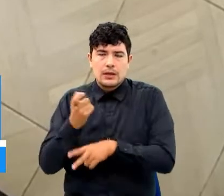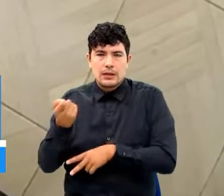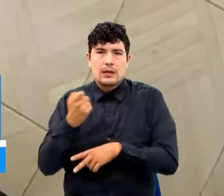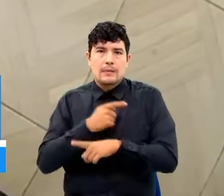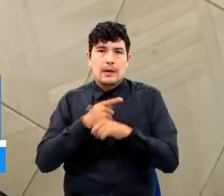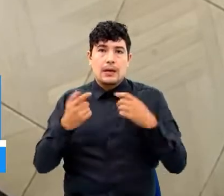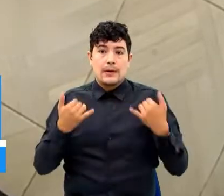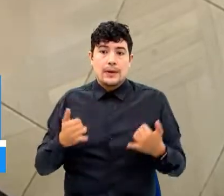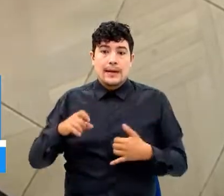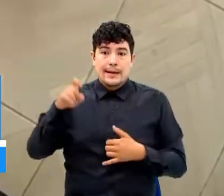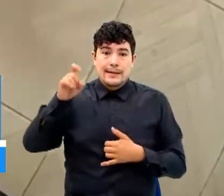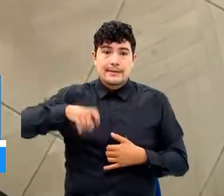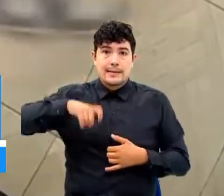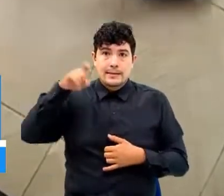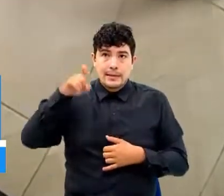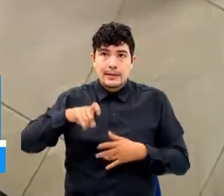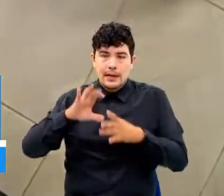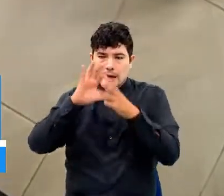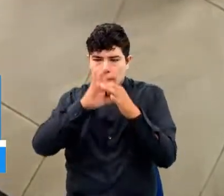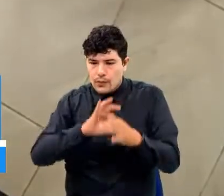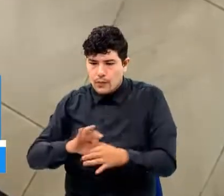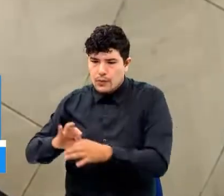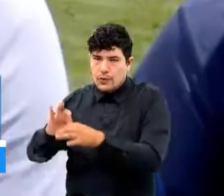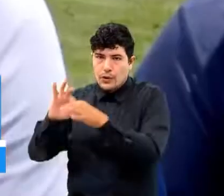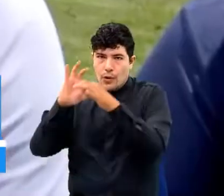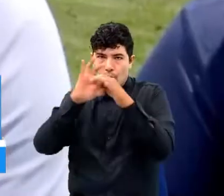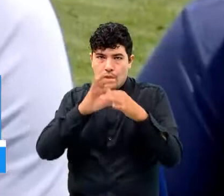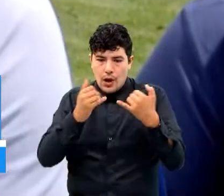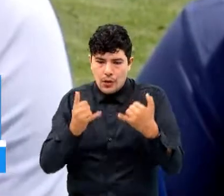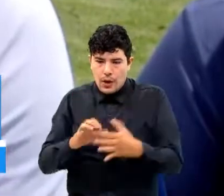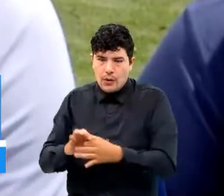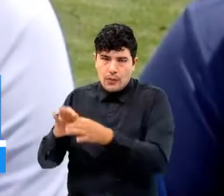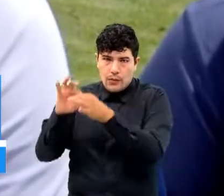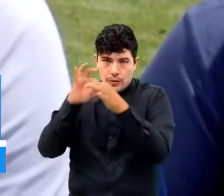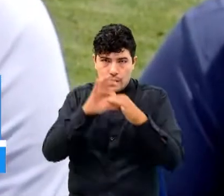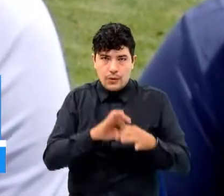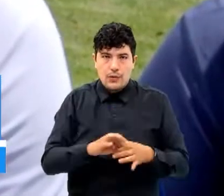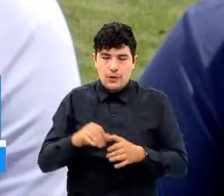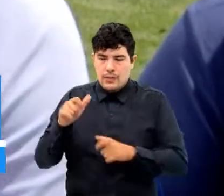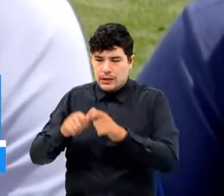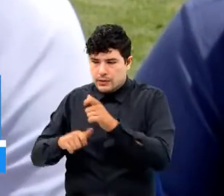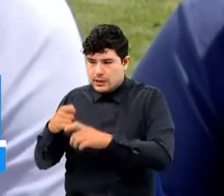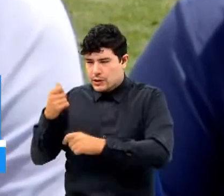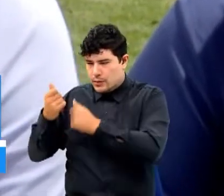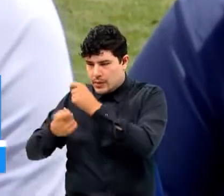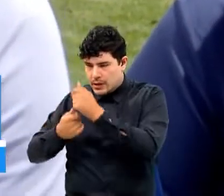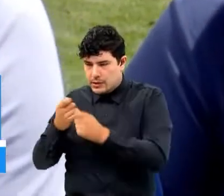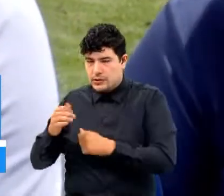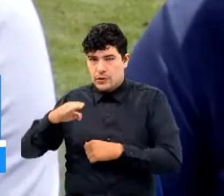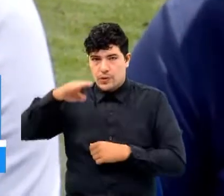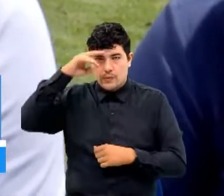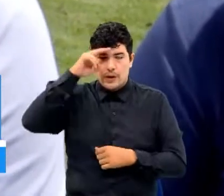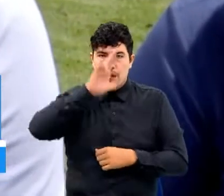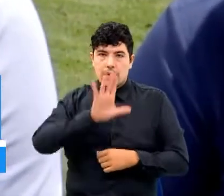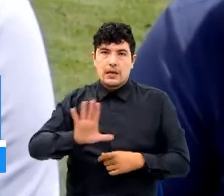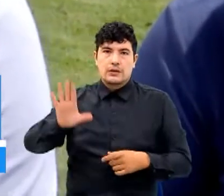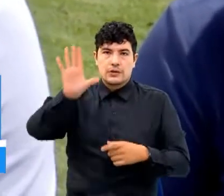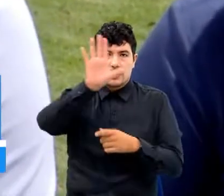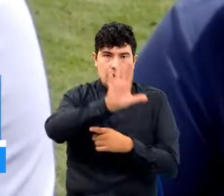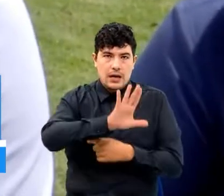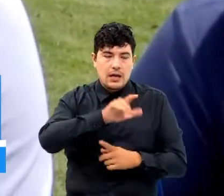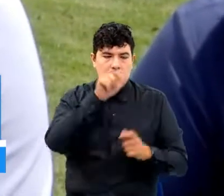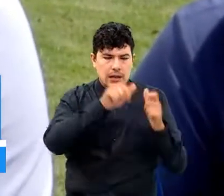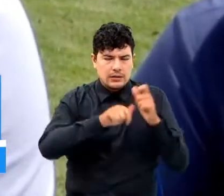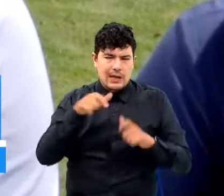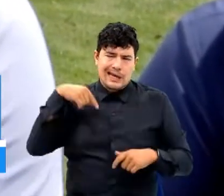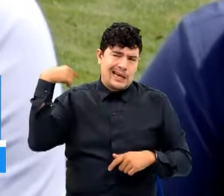necesitamos de pronto unirnos en esta parte de la inseguridad. Comerciantes, policía, gente